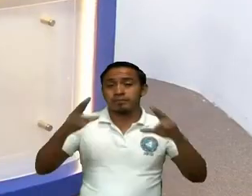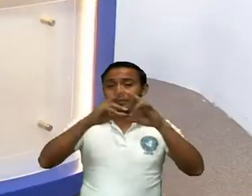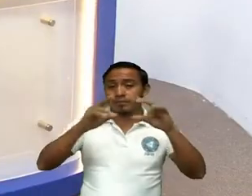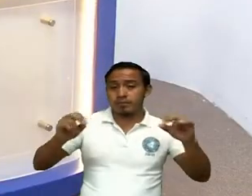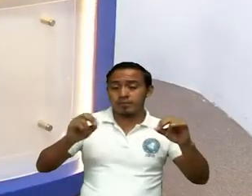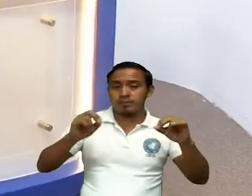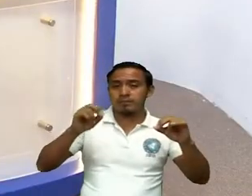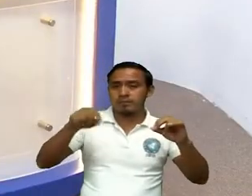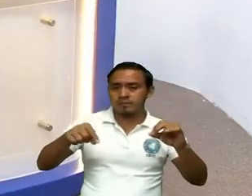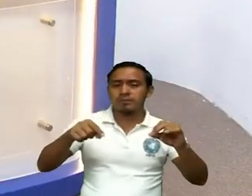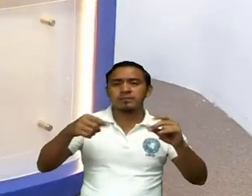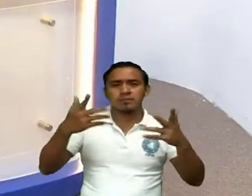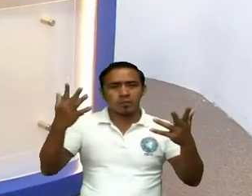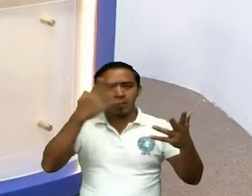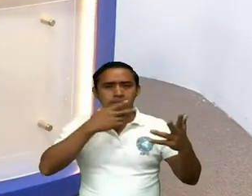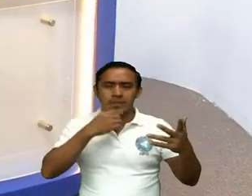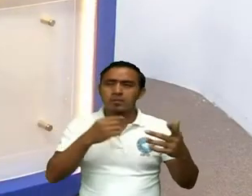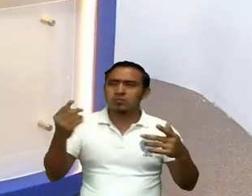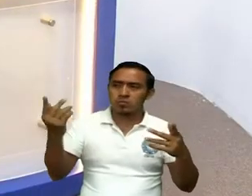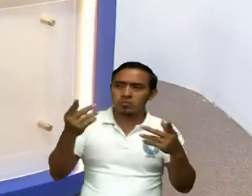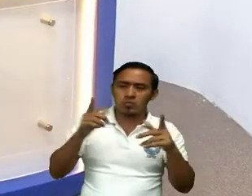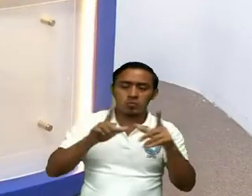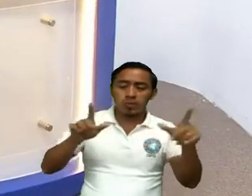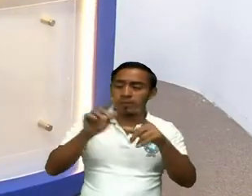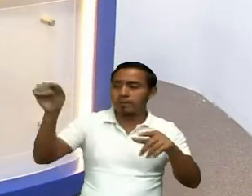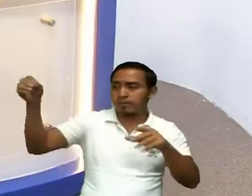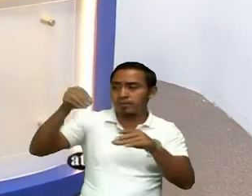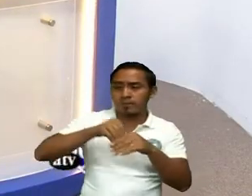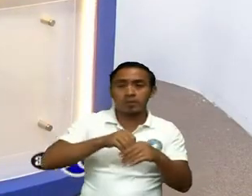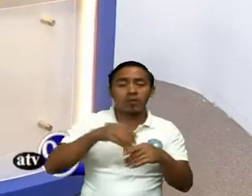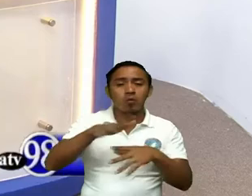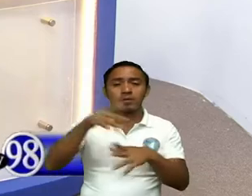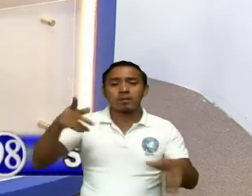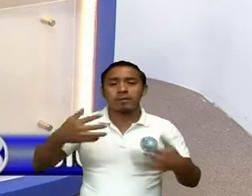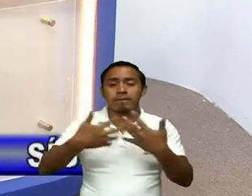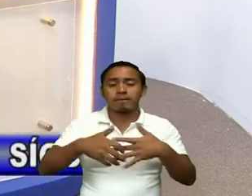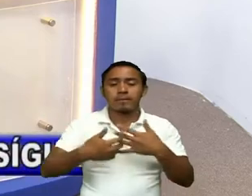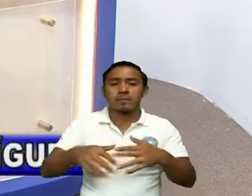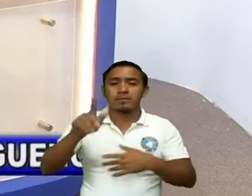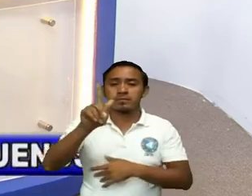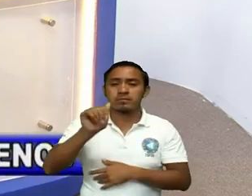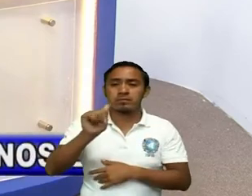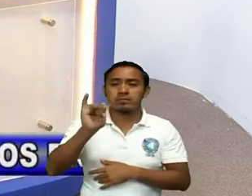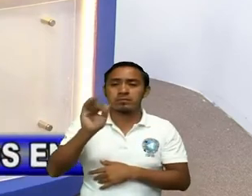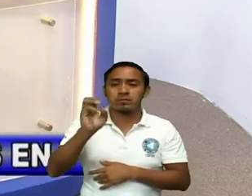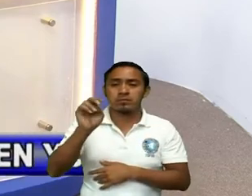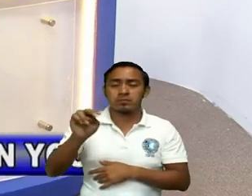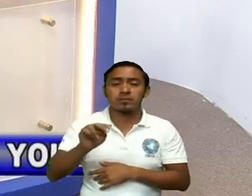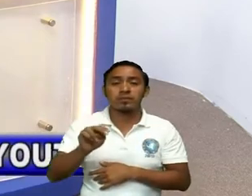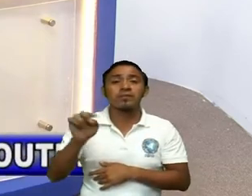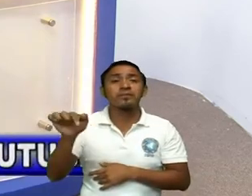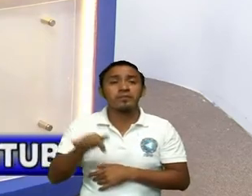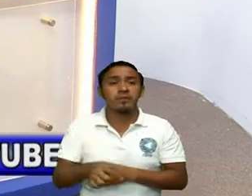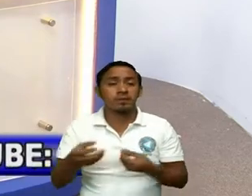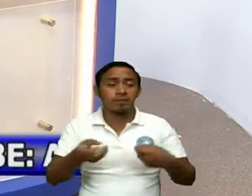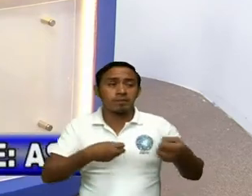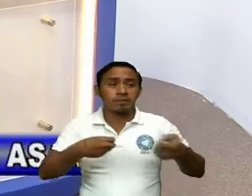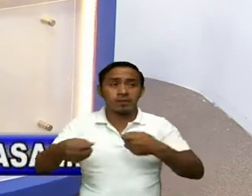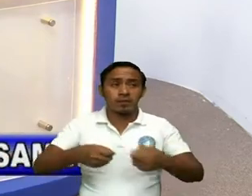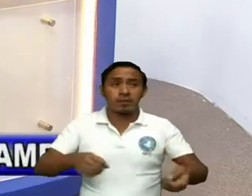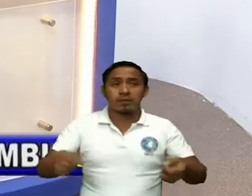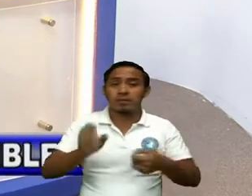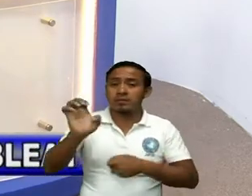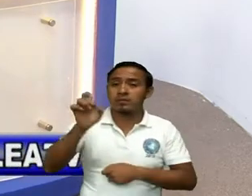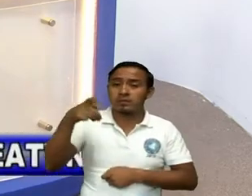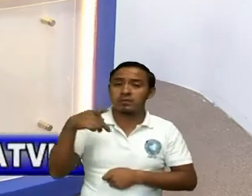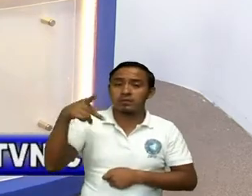Nicaragua es un mercado atractivo para la inversión de empresas taiwanesas. Así lo expresaron empresarios que ofrecen sus productos en la